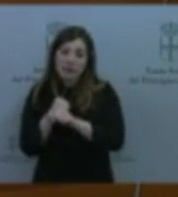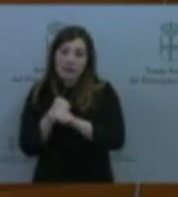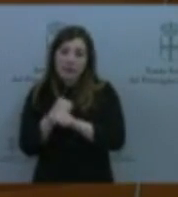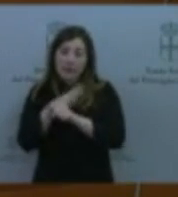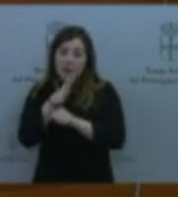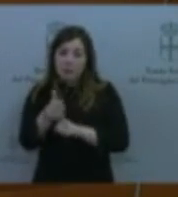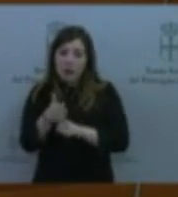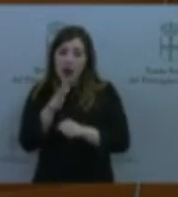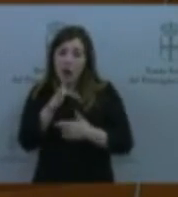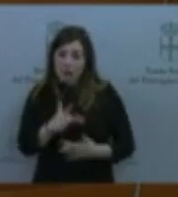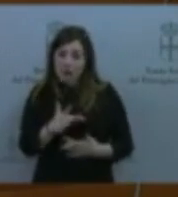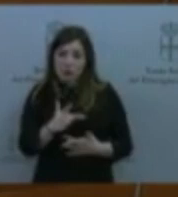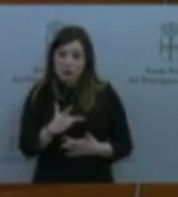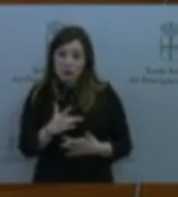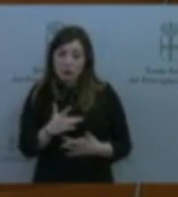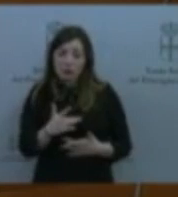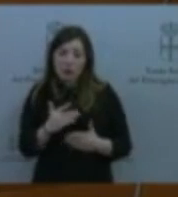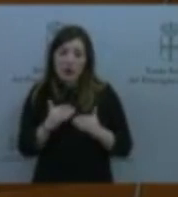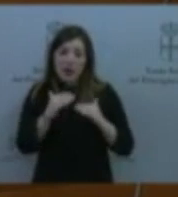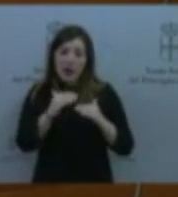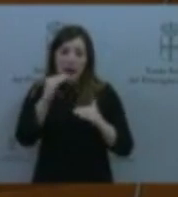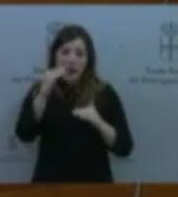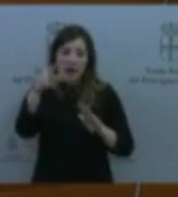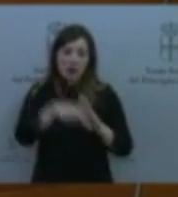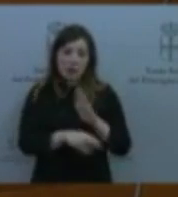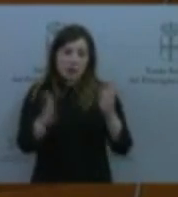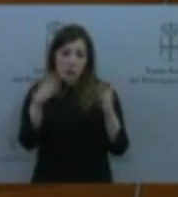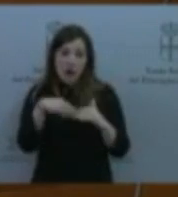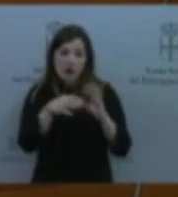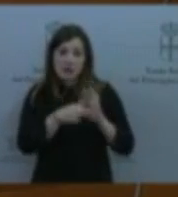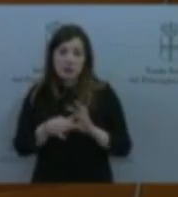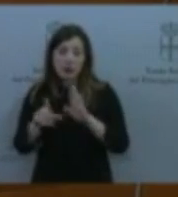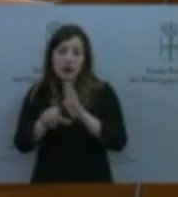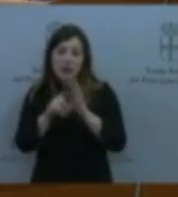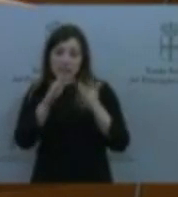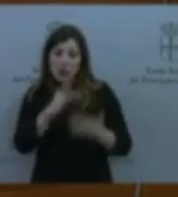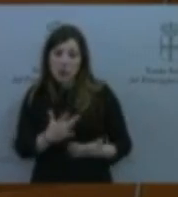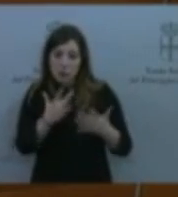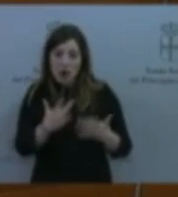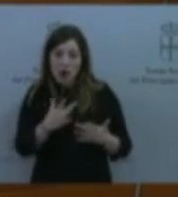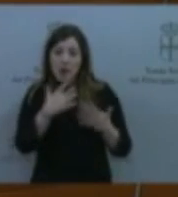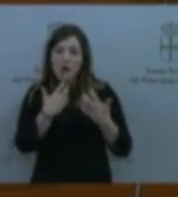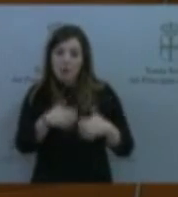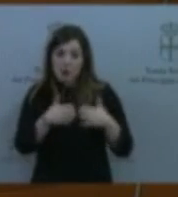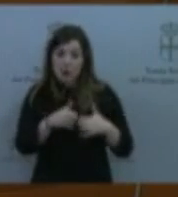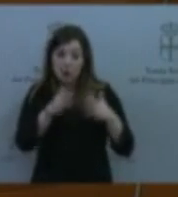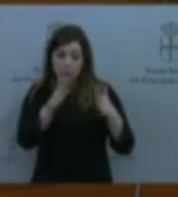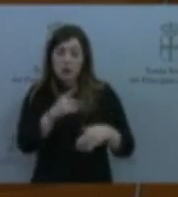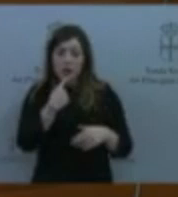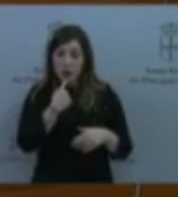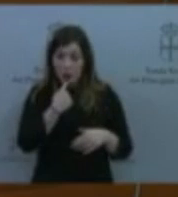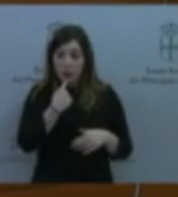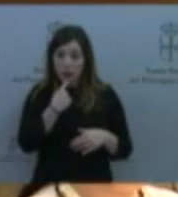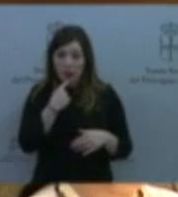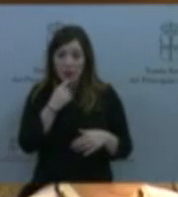jerarquía normativa con respecto a las leyes vigentes, que son las que funcionan. Usted acaba de citar una de ellas, el EBEP, y otra, el